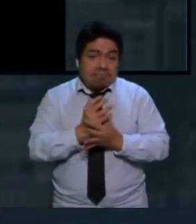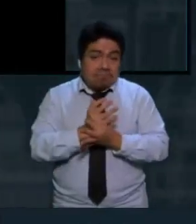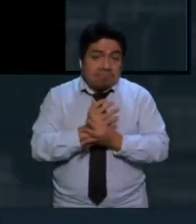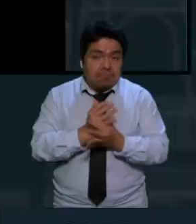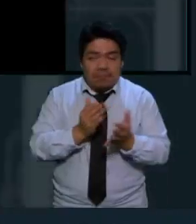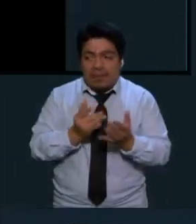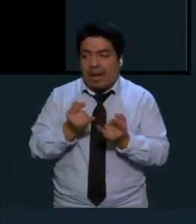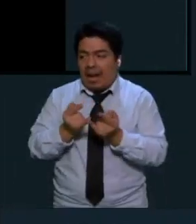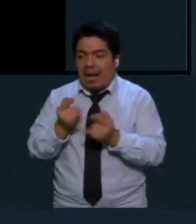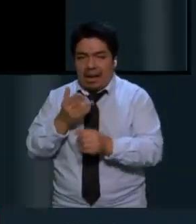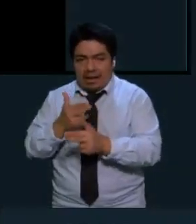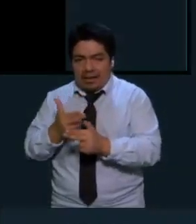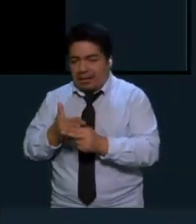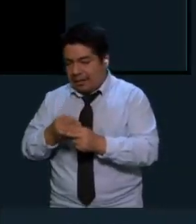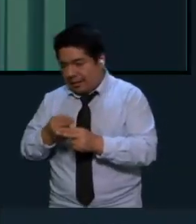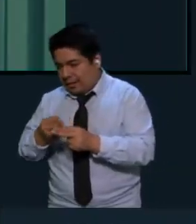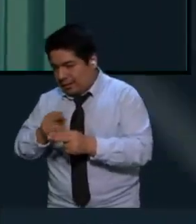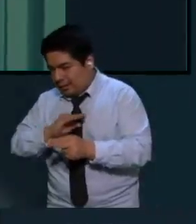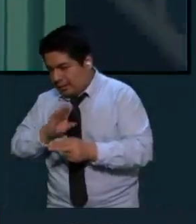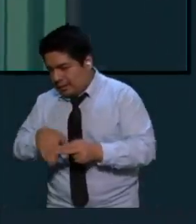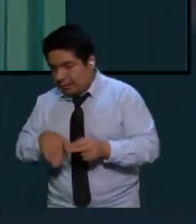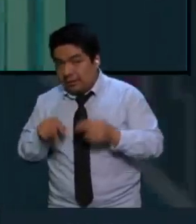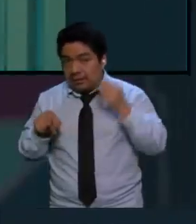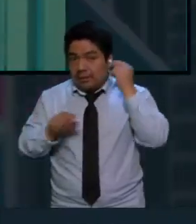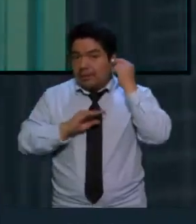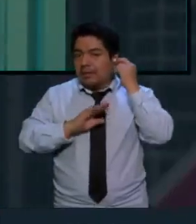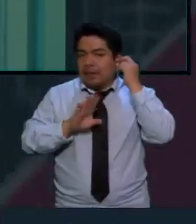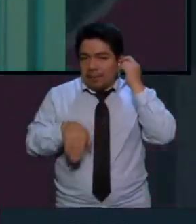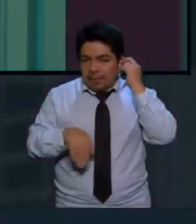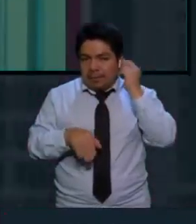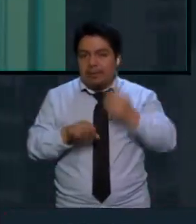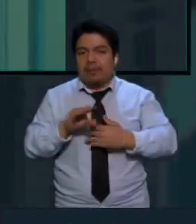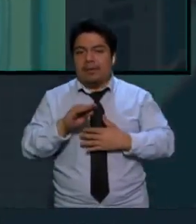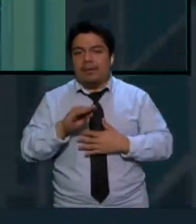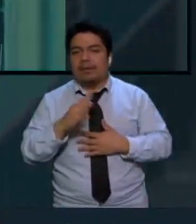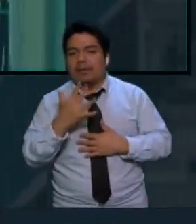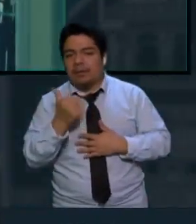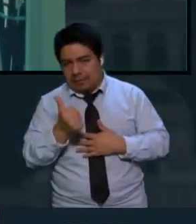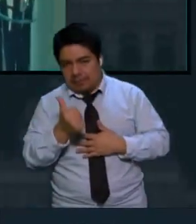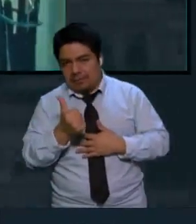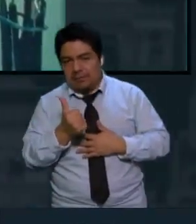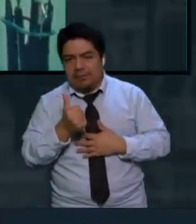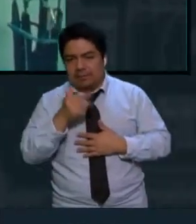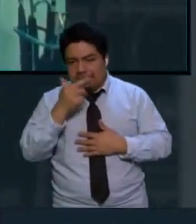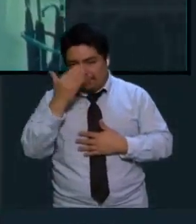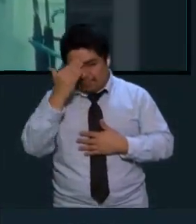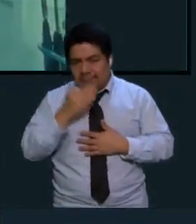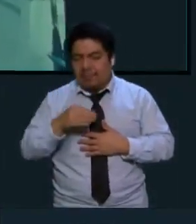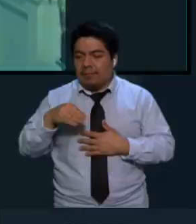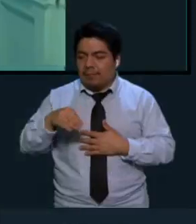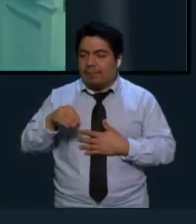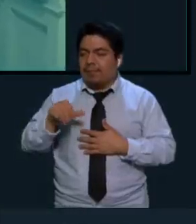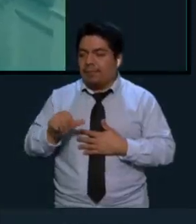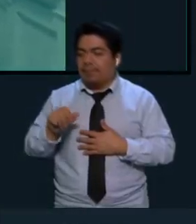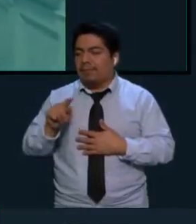él se muriera. Pero bueno, ese mismo año Roald Dahl murió y en 1996 tuvimos la adaptación de Matilda.